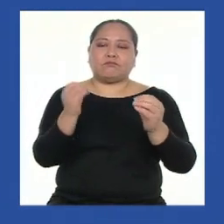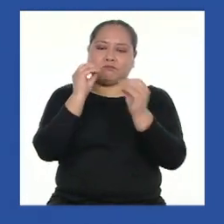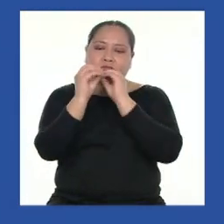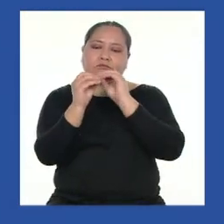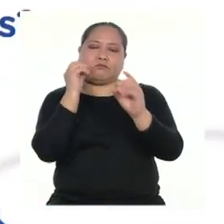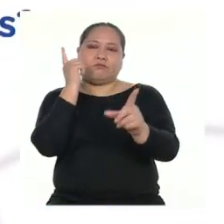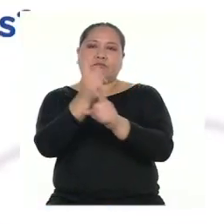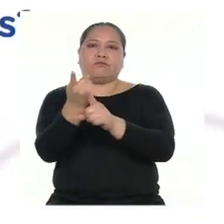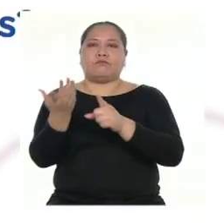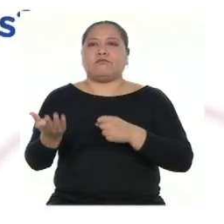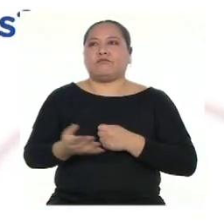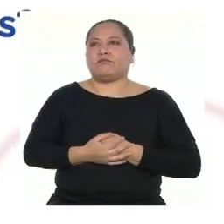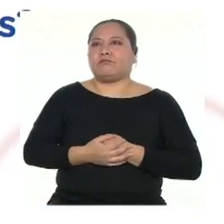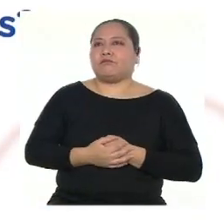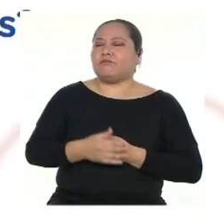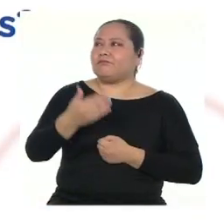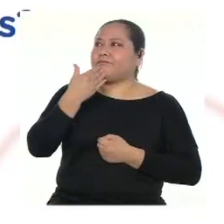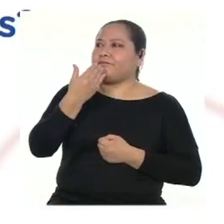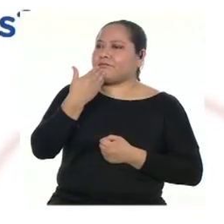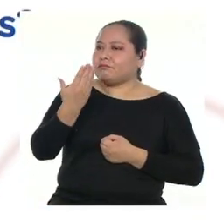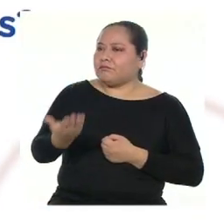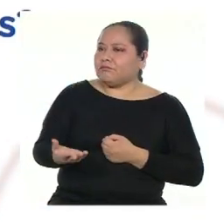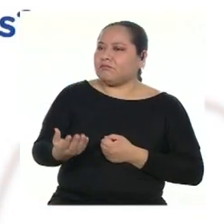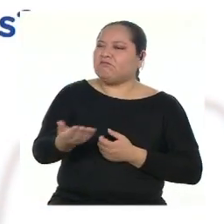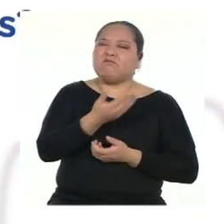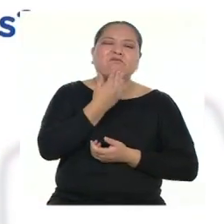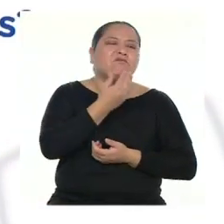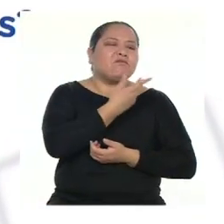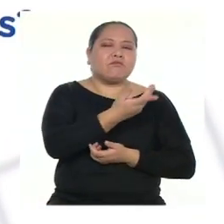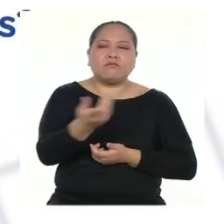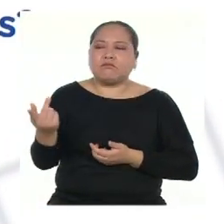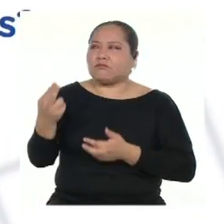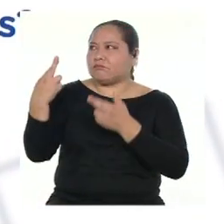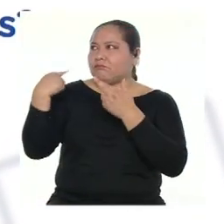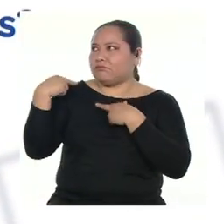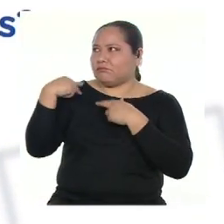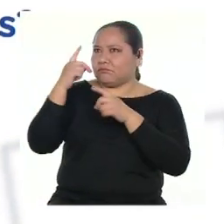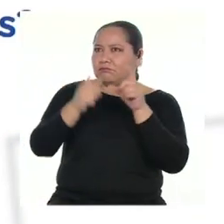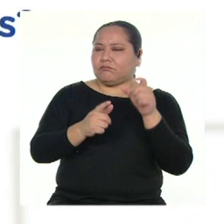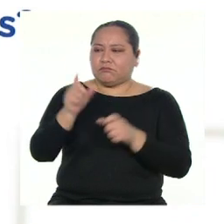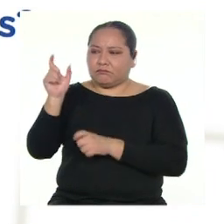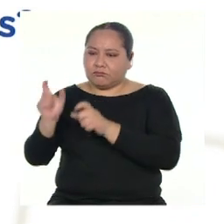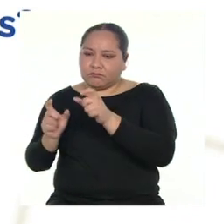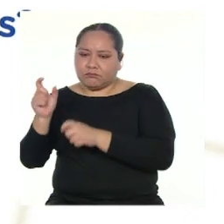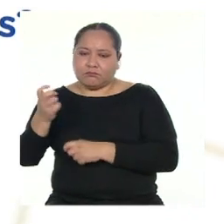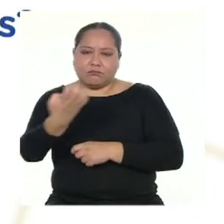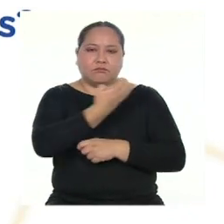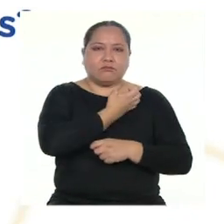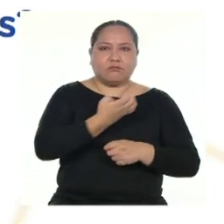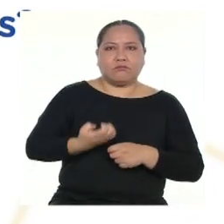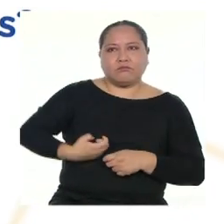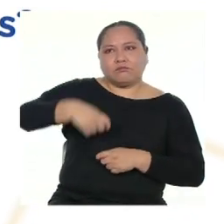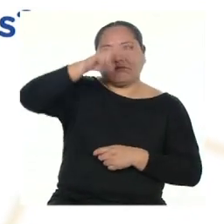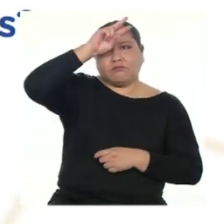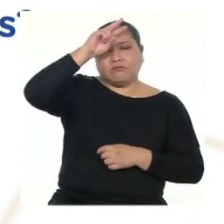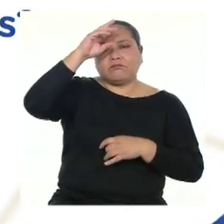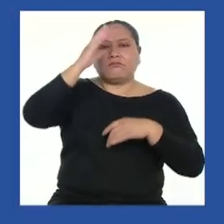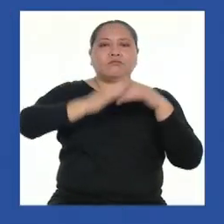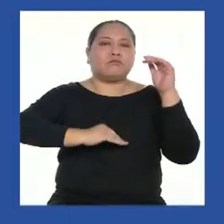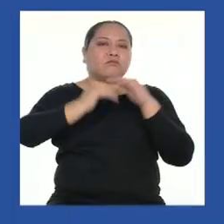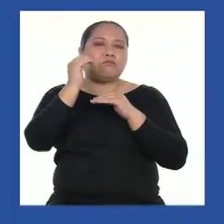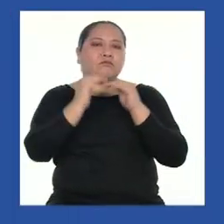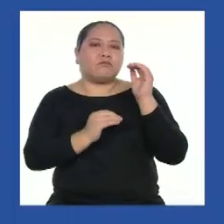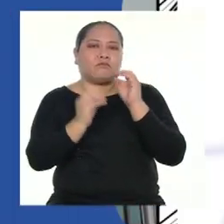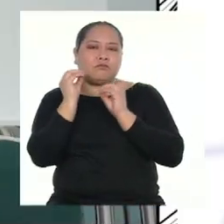diseñadas. ¿Quién o quiénes son responsables por el problema? ¿Los ciudadanos? ¿El Estado peruano? ¿Los fabricantes de